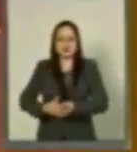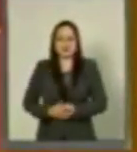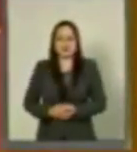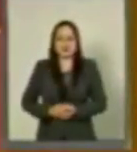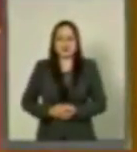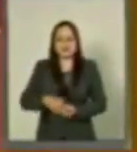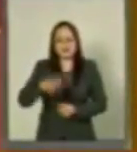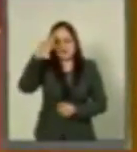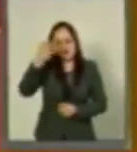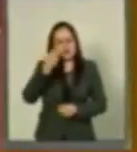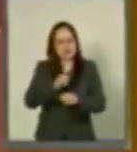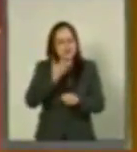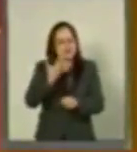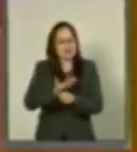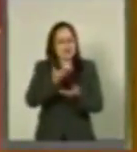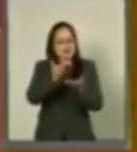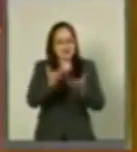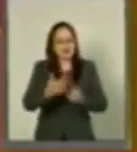señor secretario,